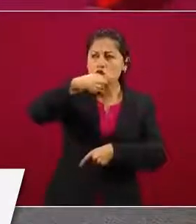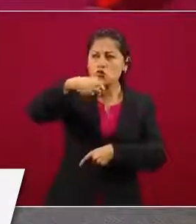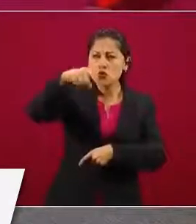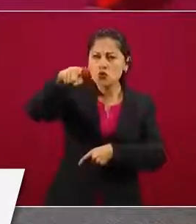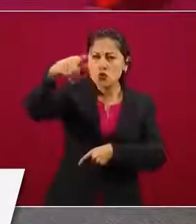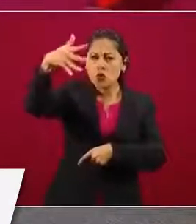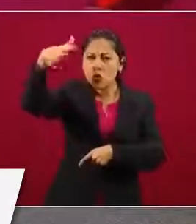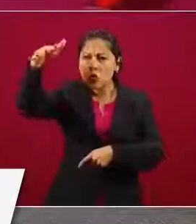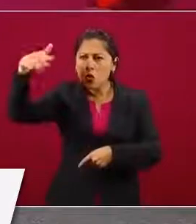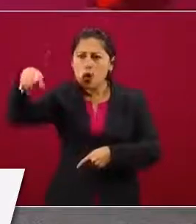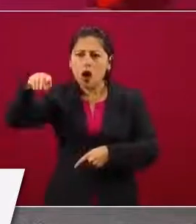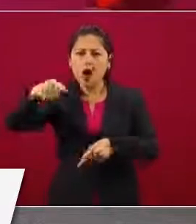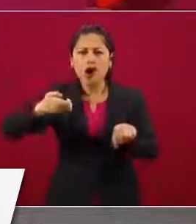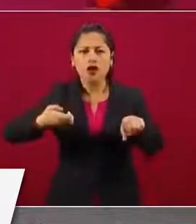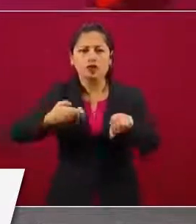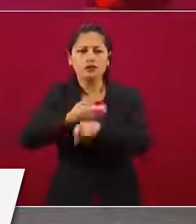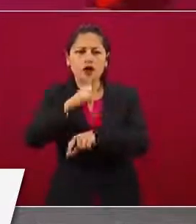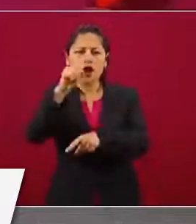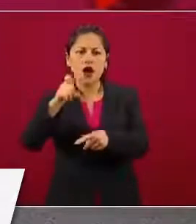Luis Potosí,